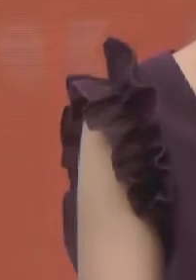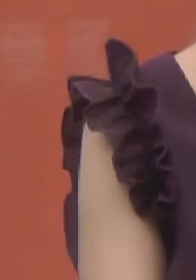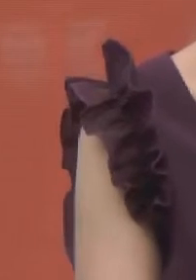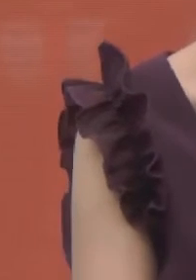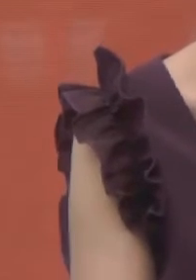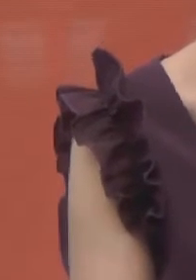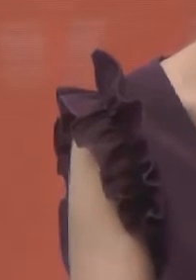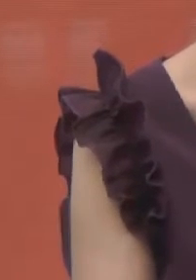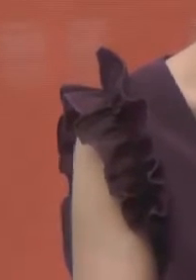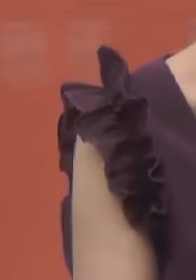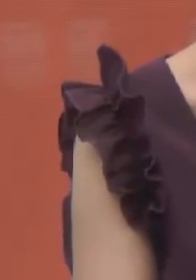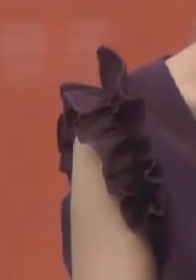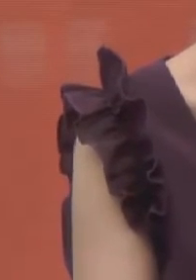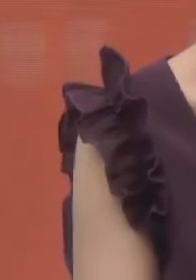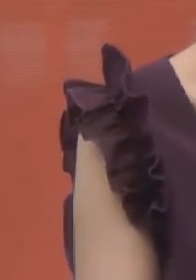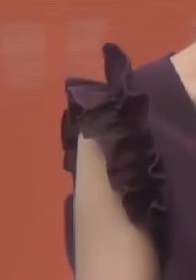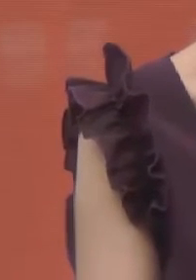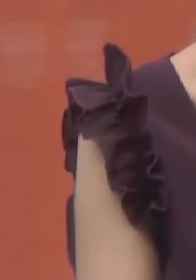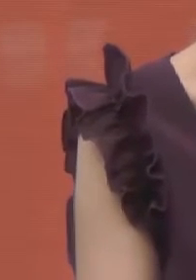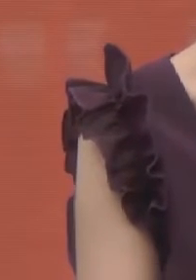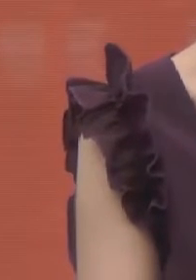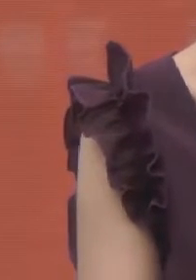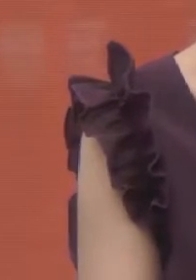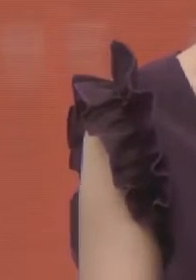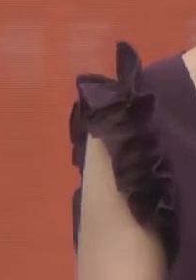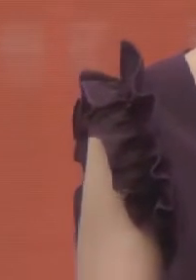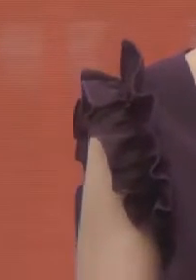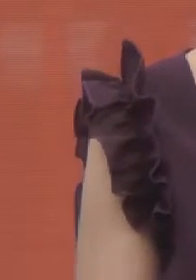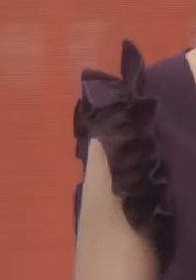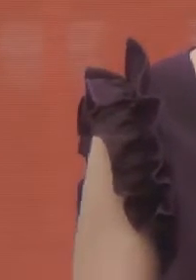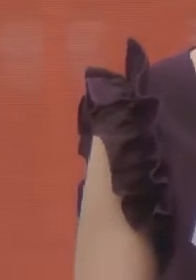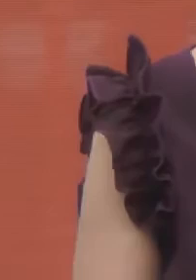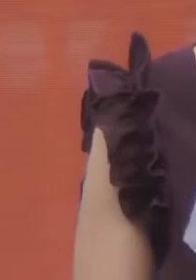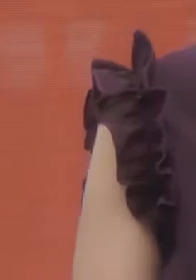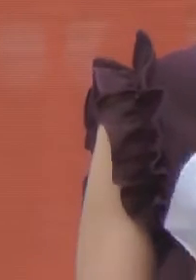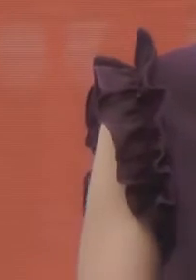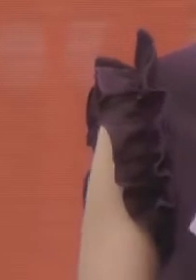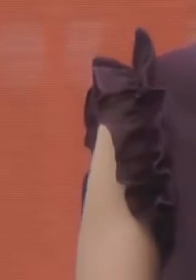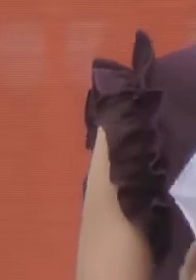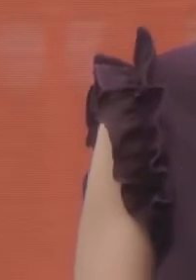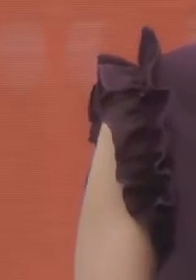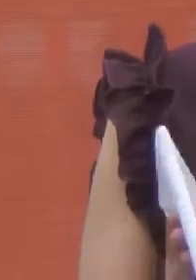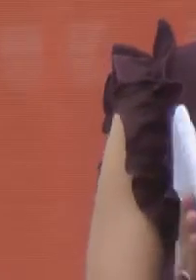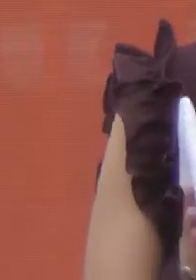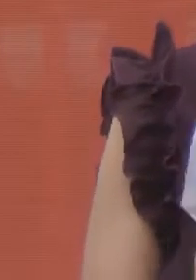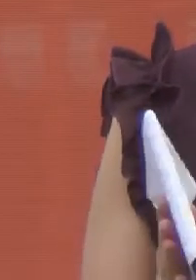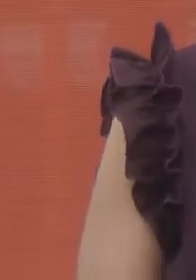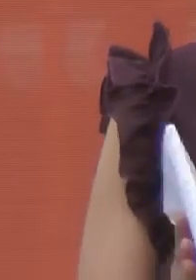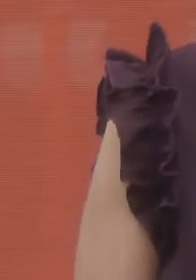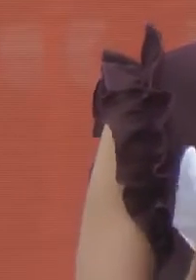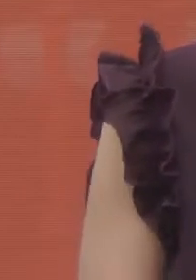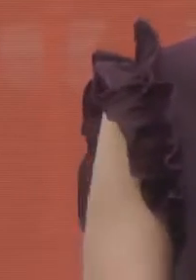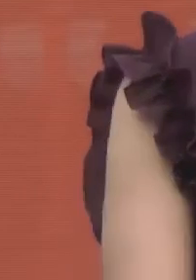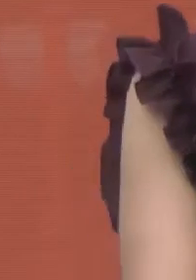ese traballo invisible, ese traballo que moitas veces ten cara de muller, ese traballo de todos e de todas que estamos a poñer